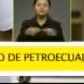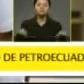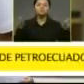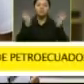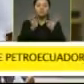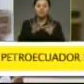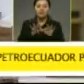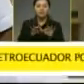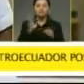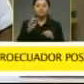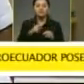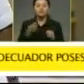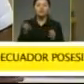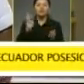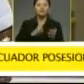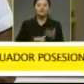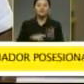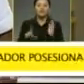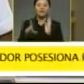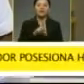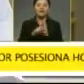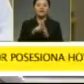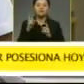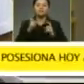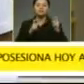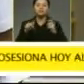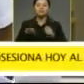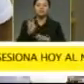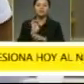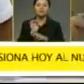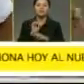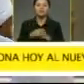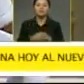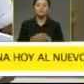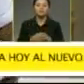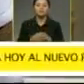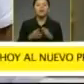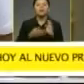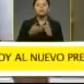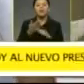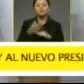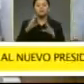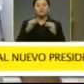realmente ratificar la libertad de expresión en el Ecuador. Voy a comentar